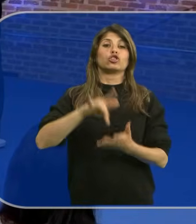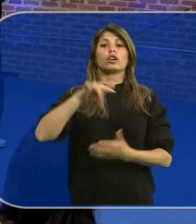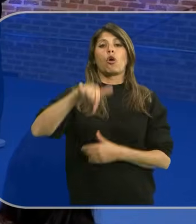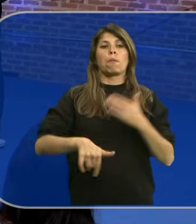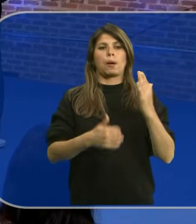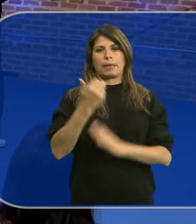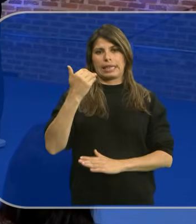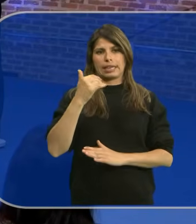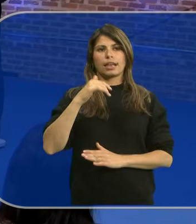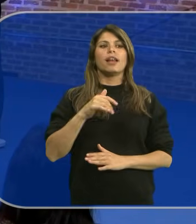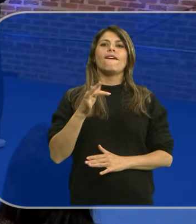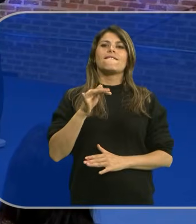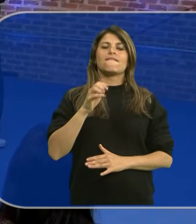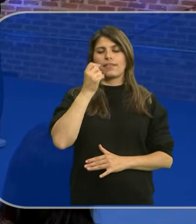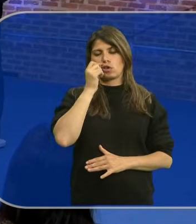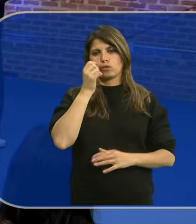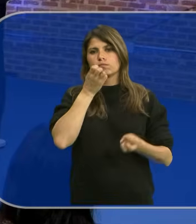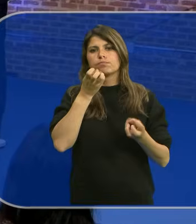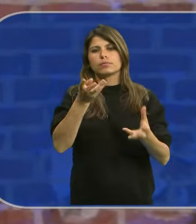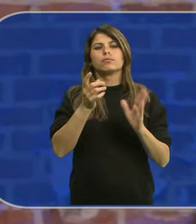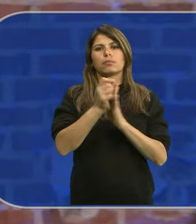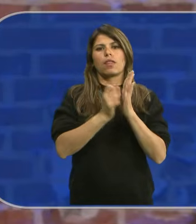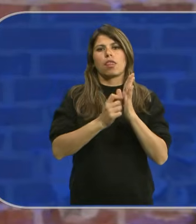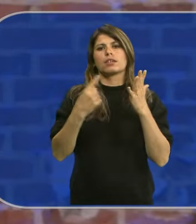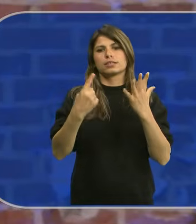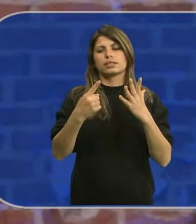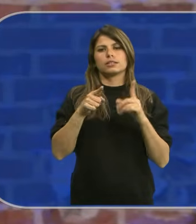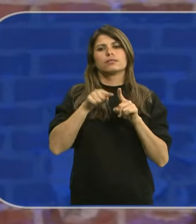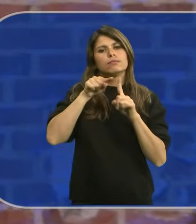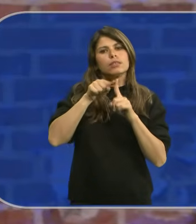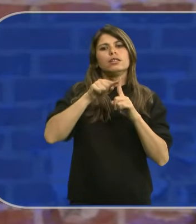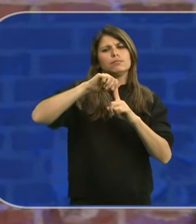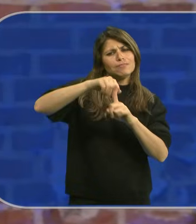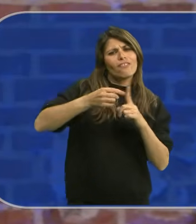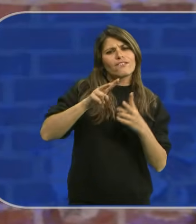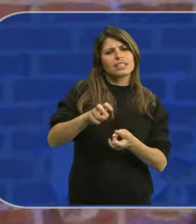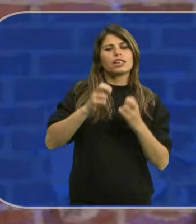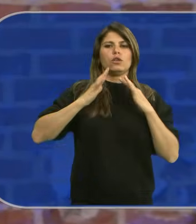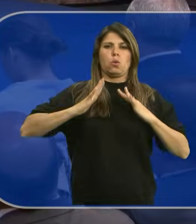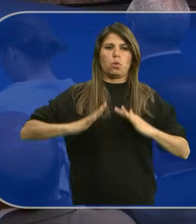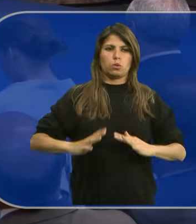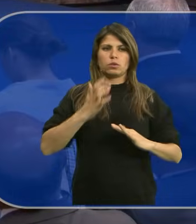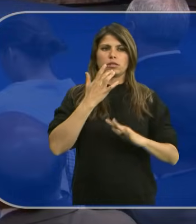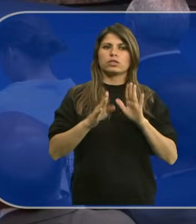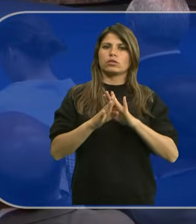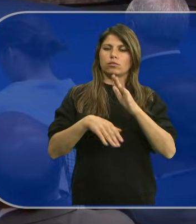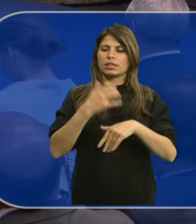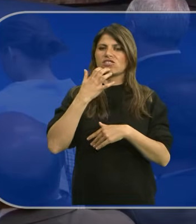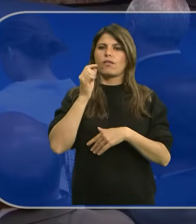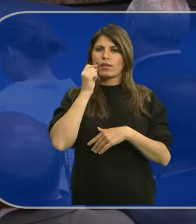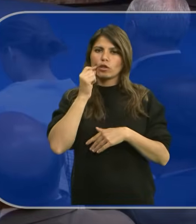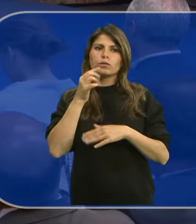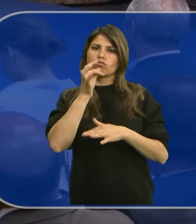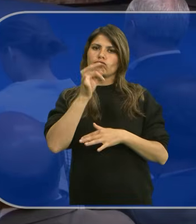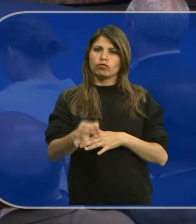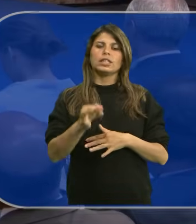Feijóo ha anunciado 6 medidas para aliviar esa presión fiscal si los precios siguen esta escalada alcista. Si llegan al gobierno, prometen bajar el